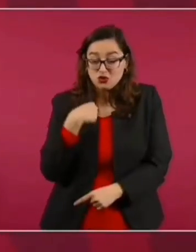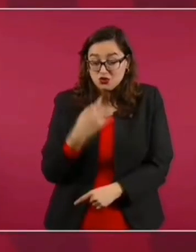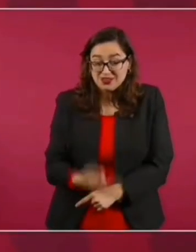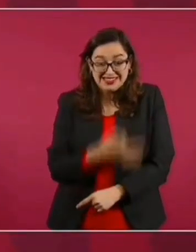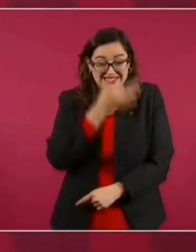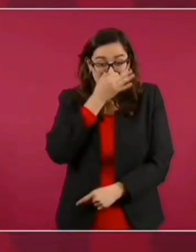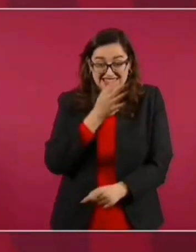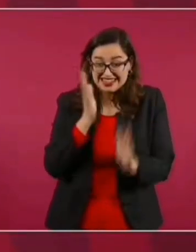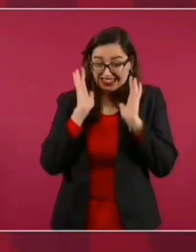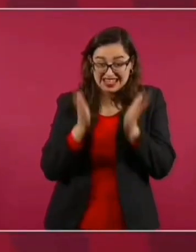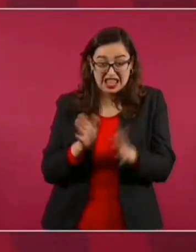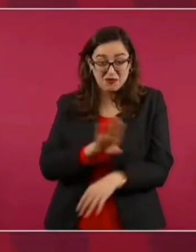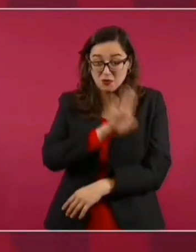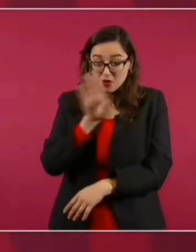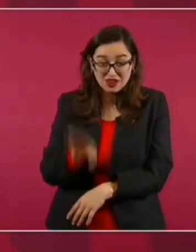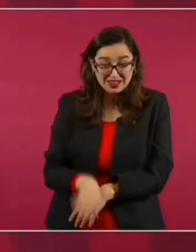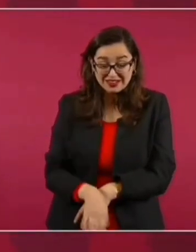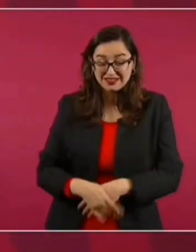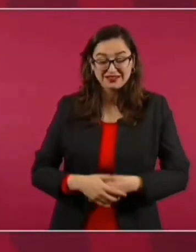pasando aceite,